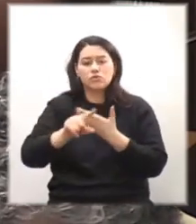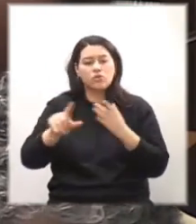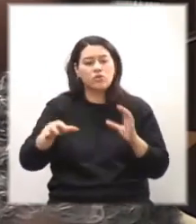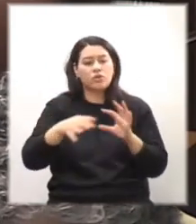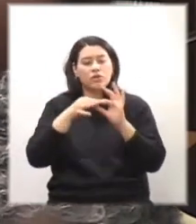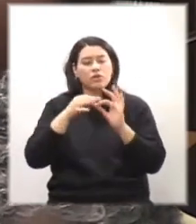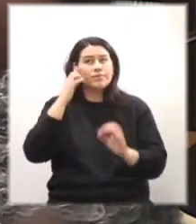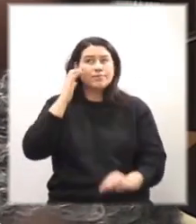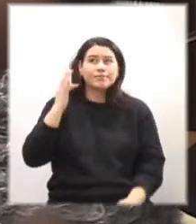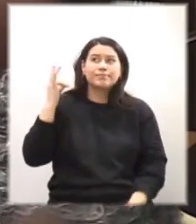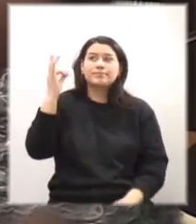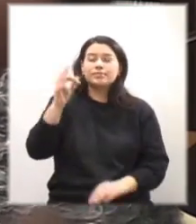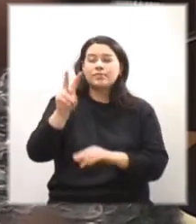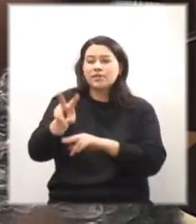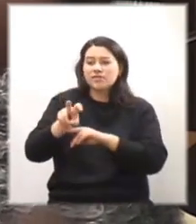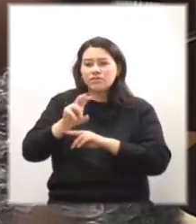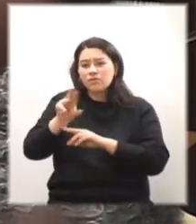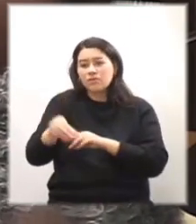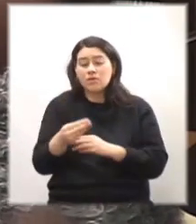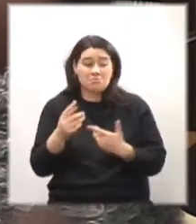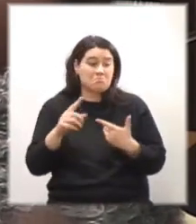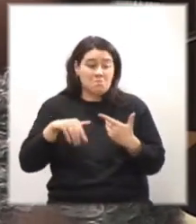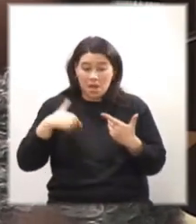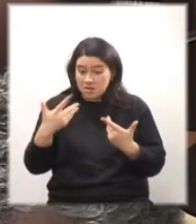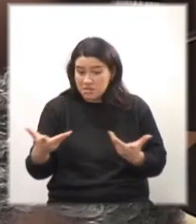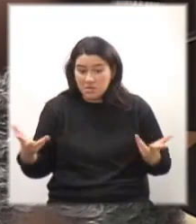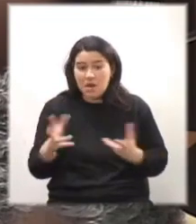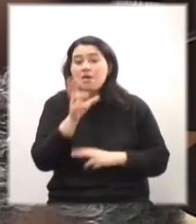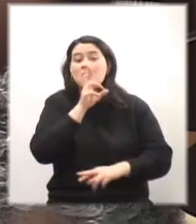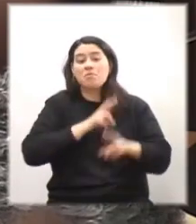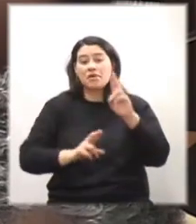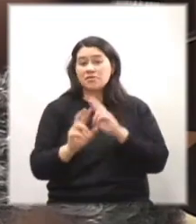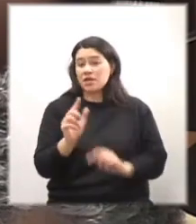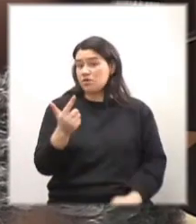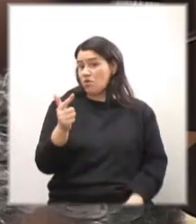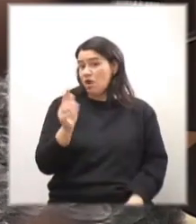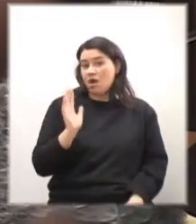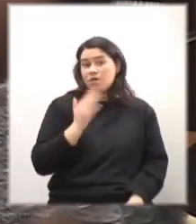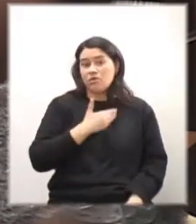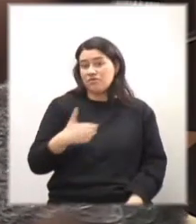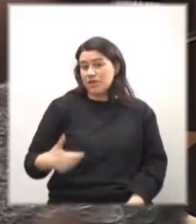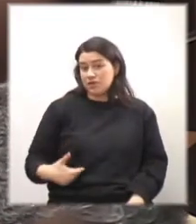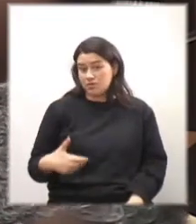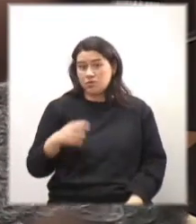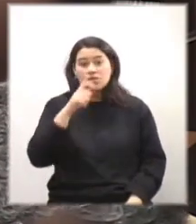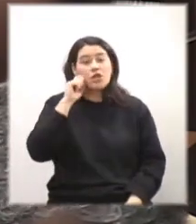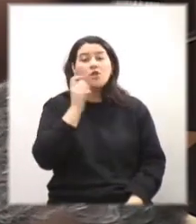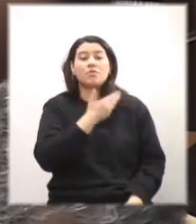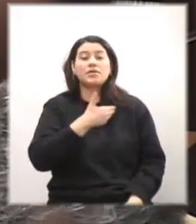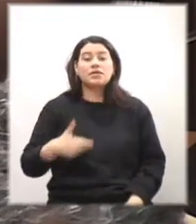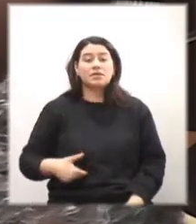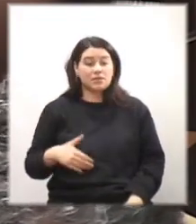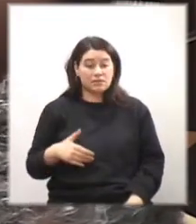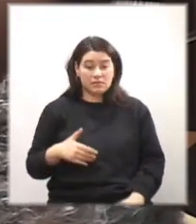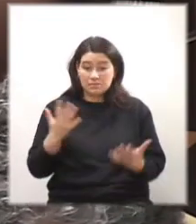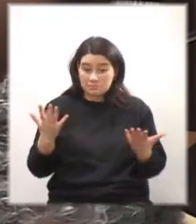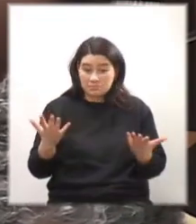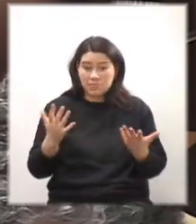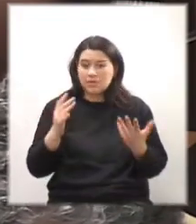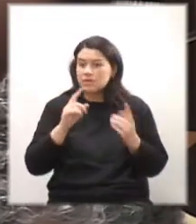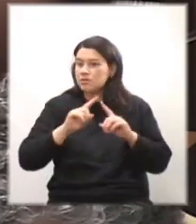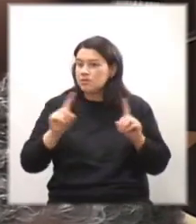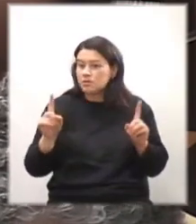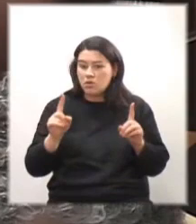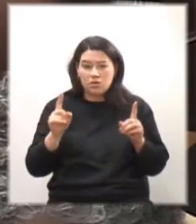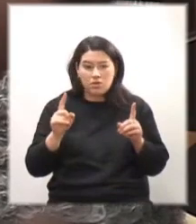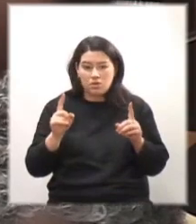las proyecciones fiscales. Seguimos sin tener respuesta por parte del gobierno, señor presidente. Sin esta